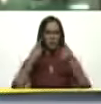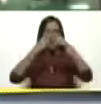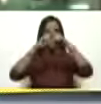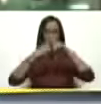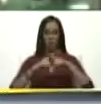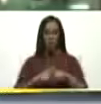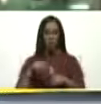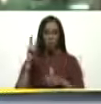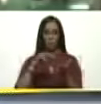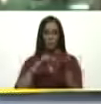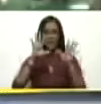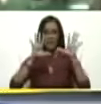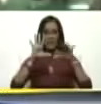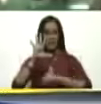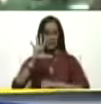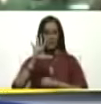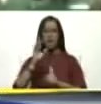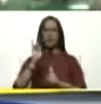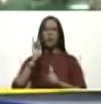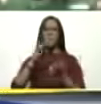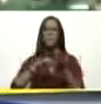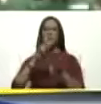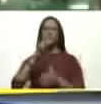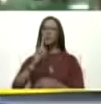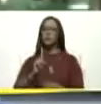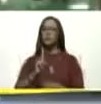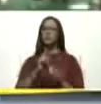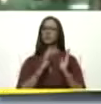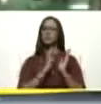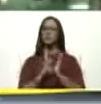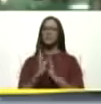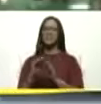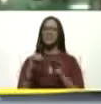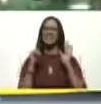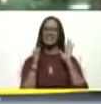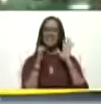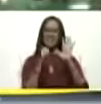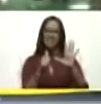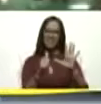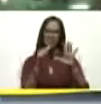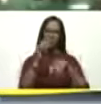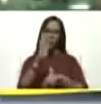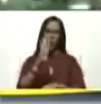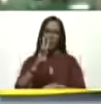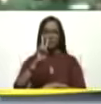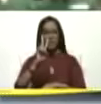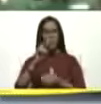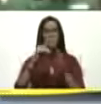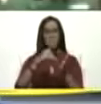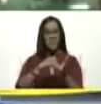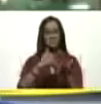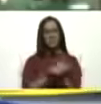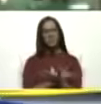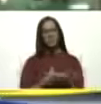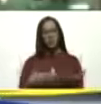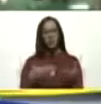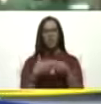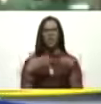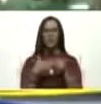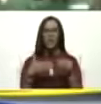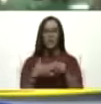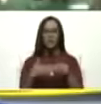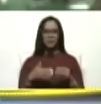calculado de 2015 al 2021, está por el orden de 642 mil millones de dólares.